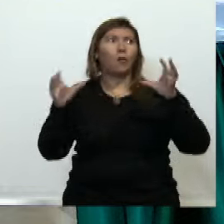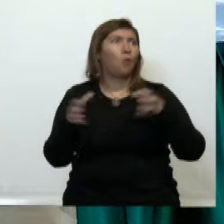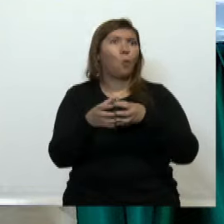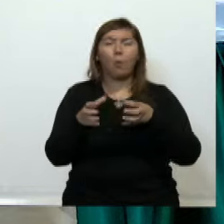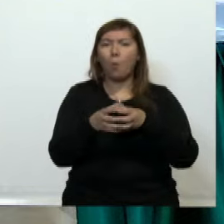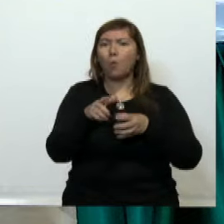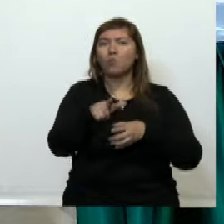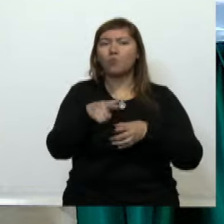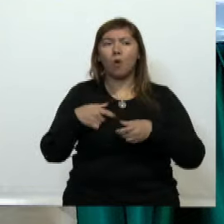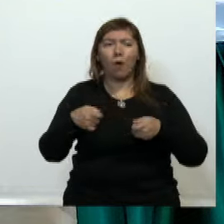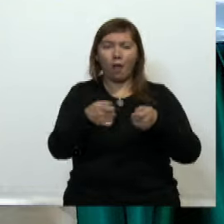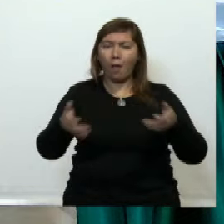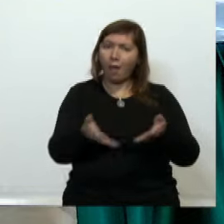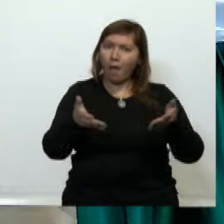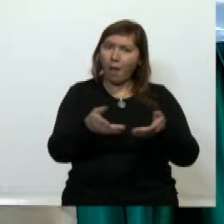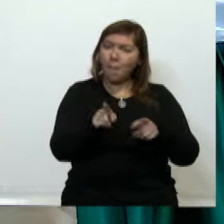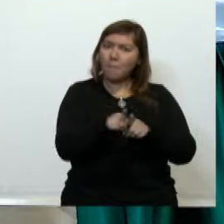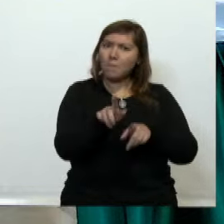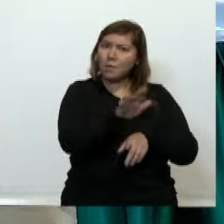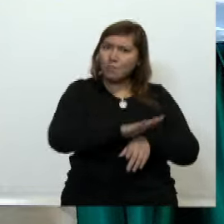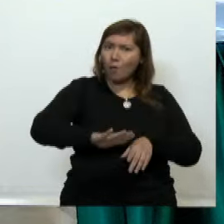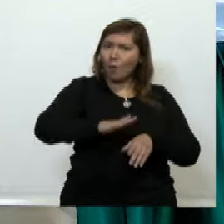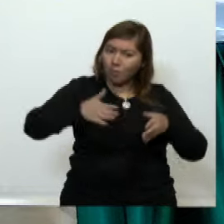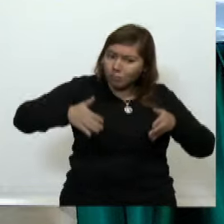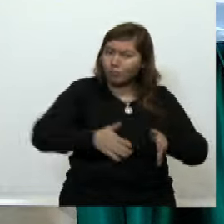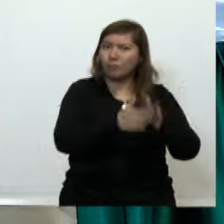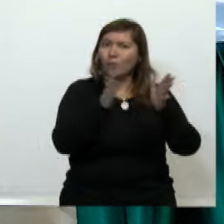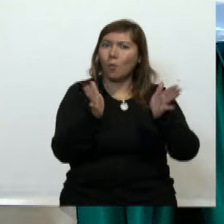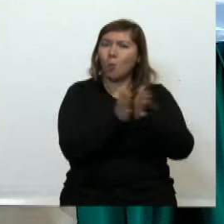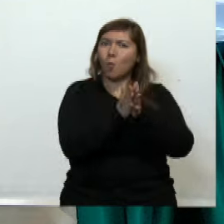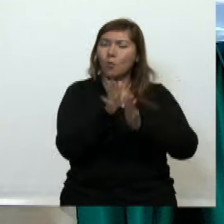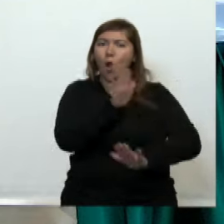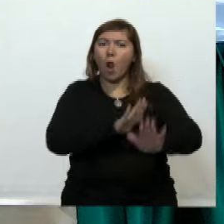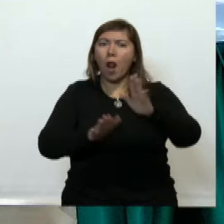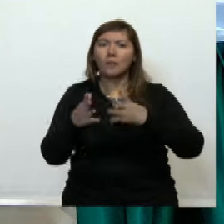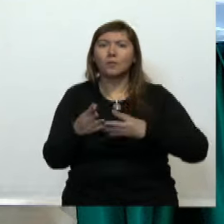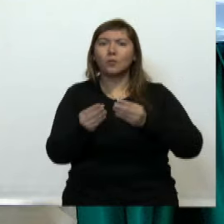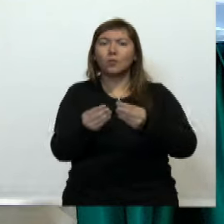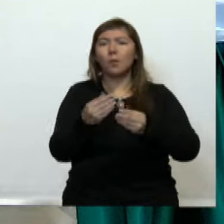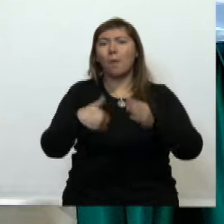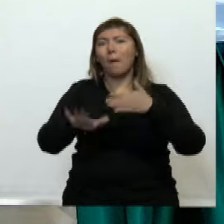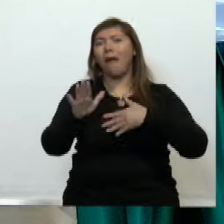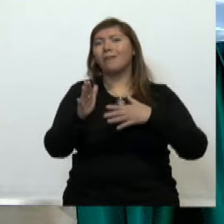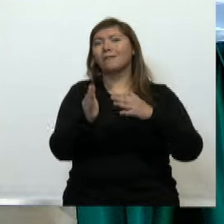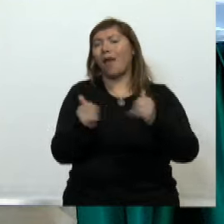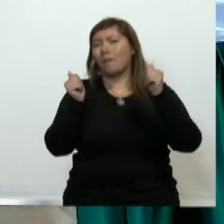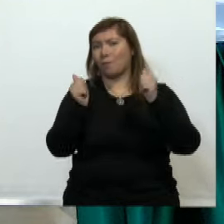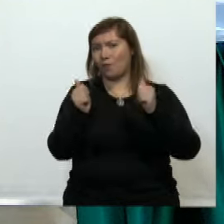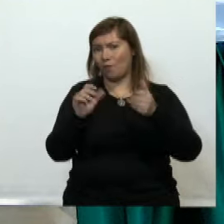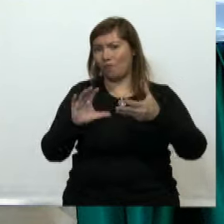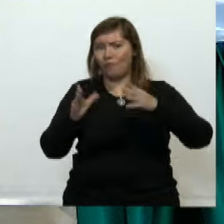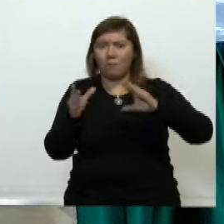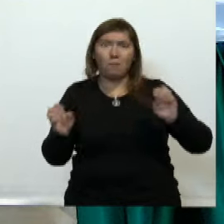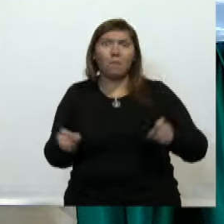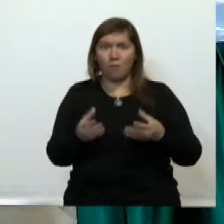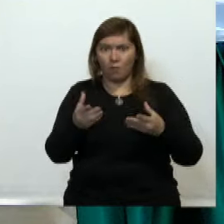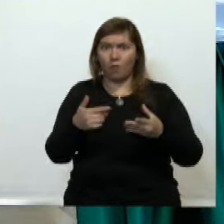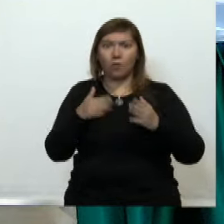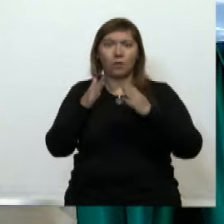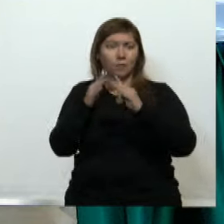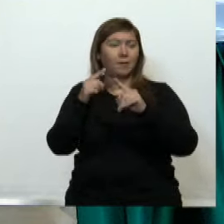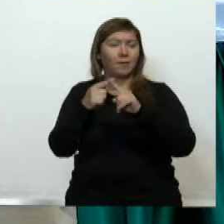el mismo lado. El de organizar la ayuda para ser más efectivos. y en el caso como iglesia también